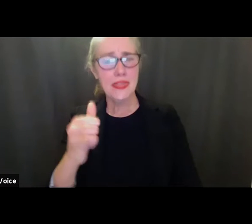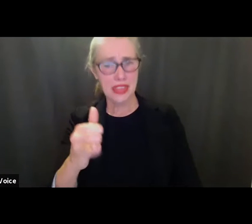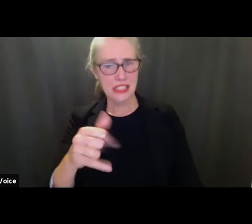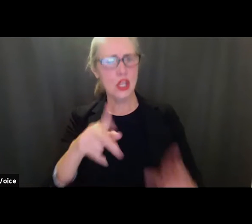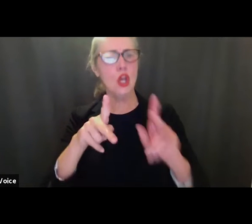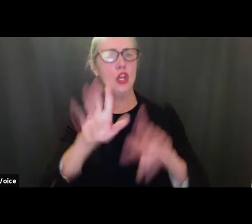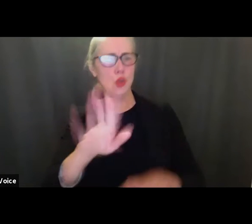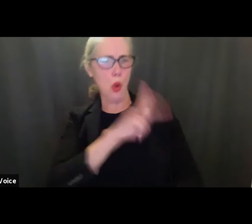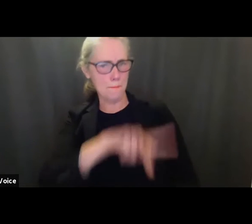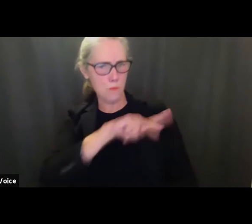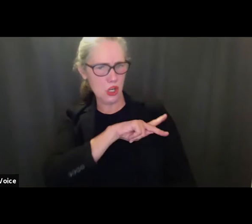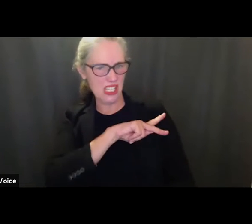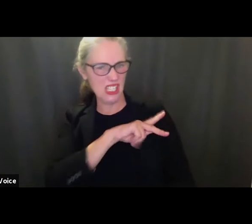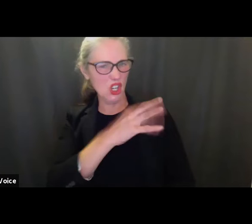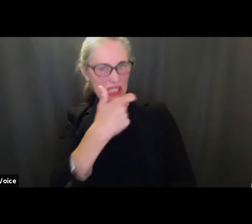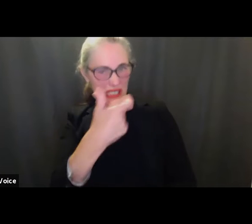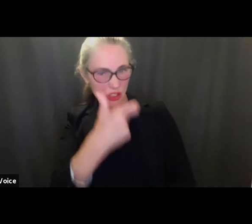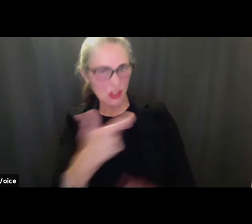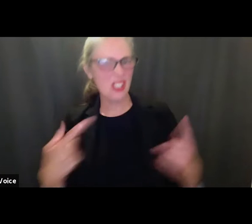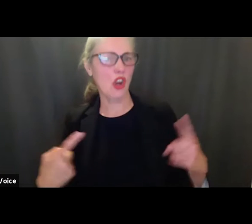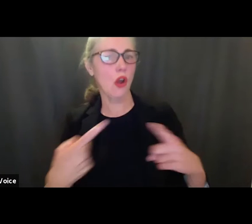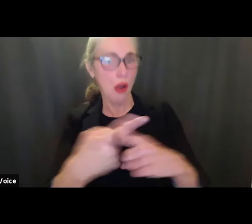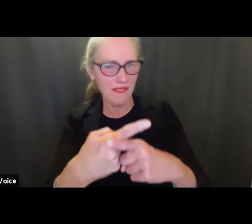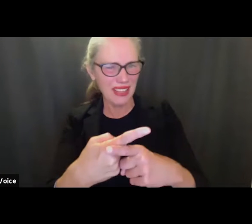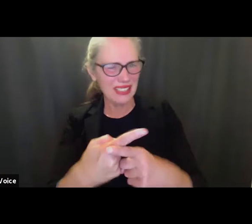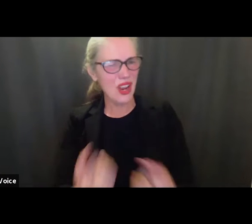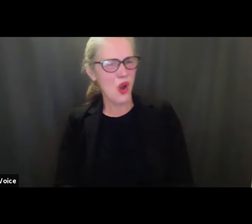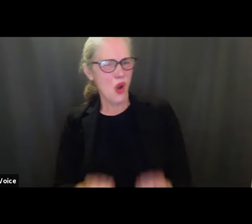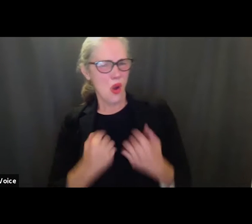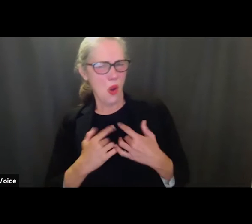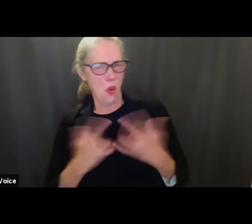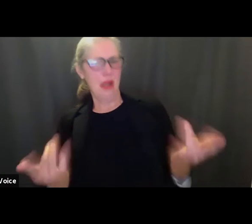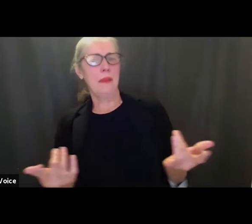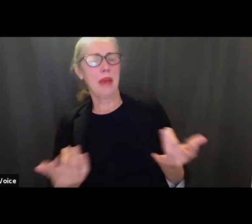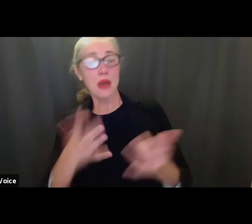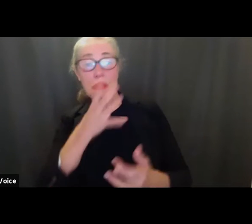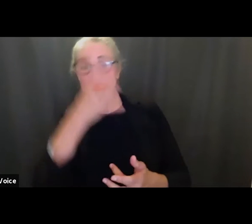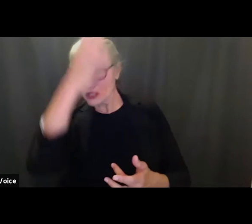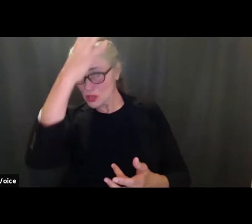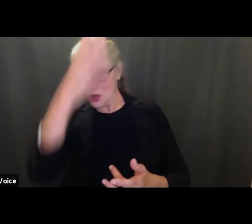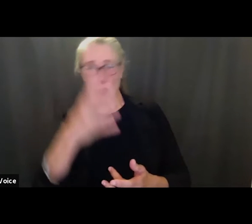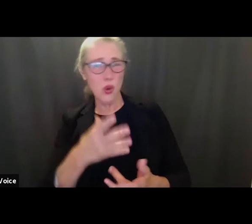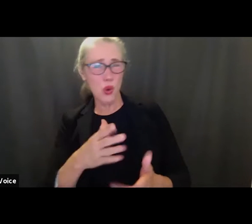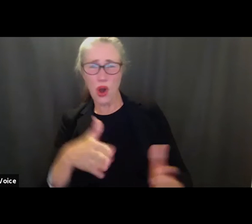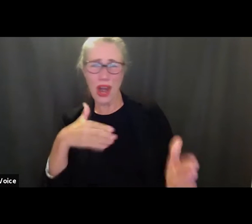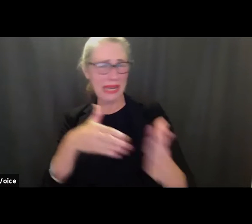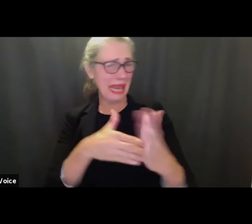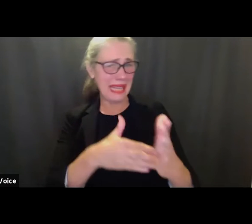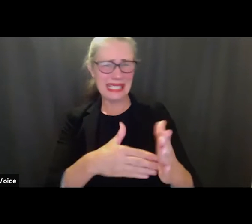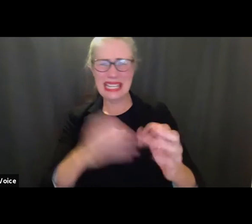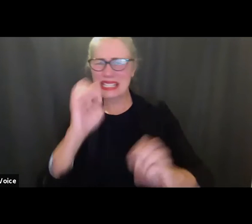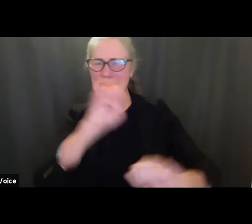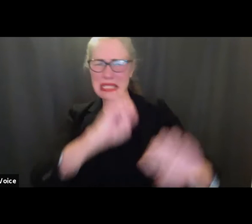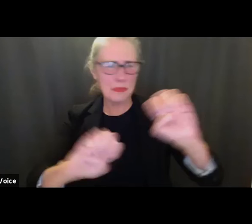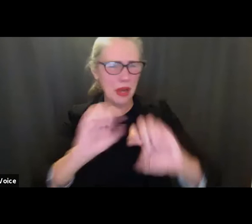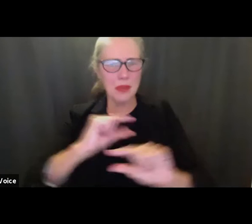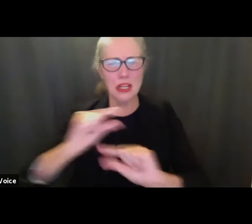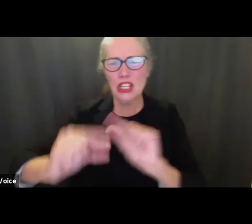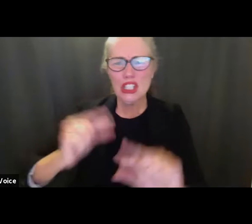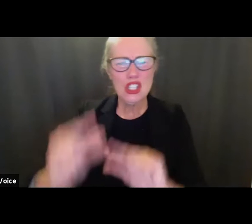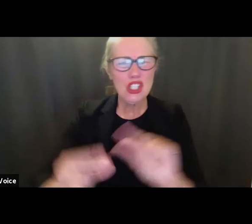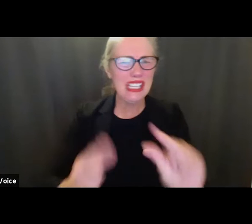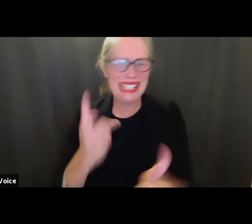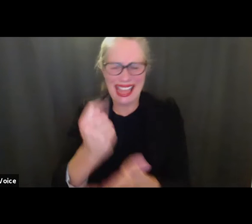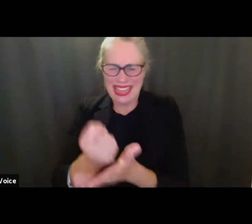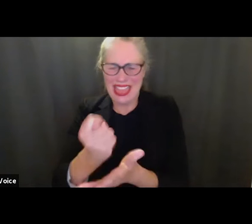que no está vacunado, esto parece ser que es un conflicto de interés. ¿Qué tal los padres que están en contra de esta terapia